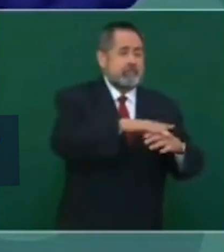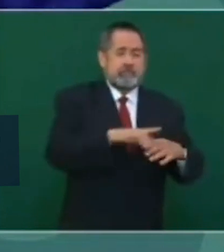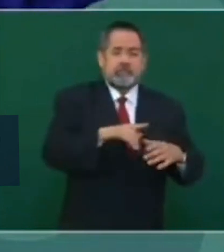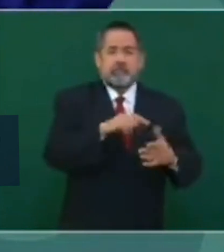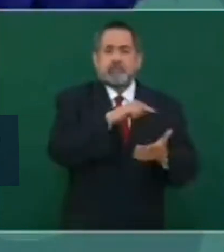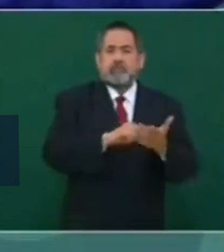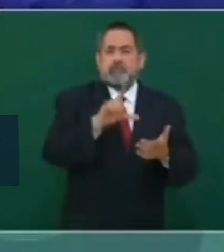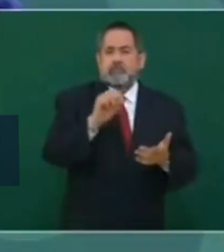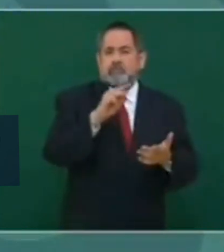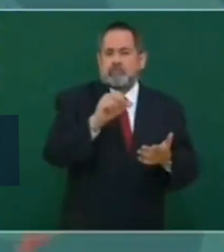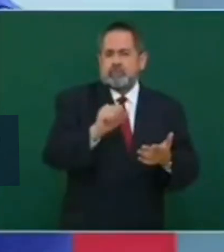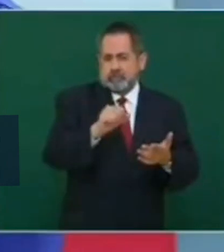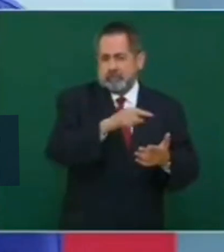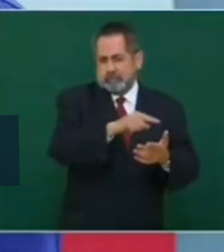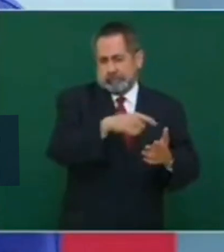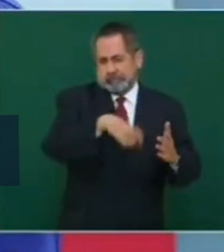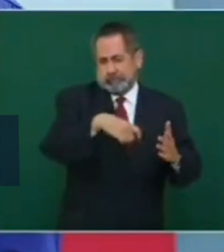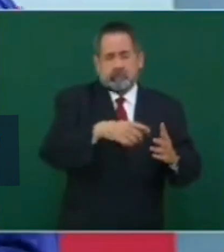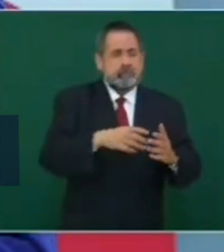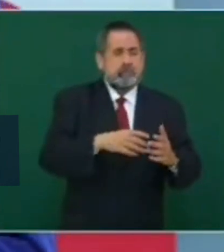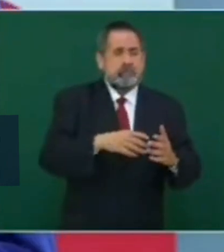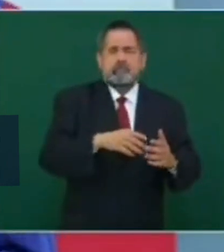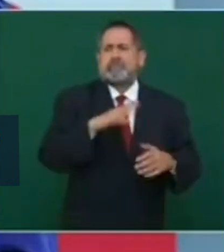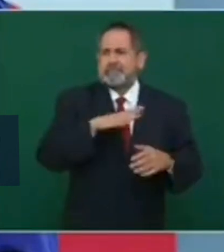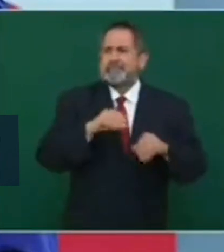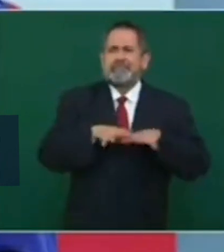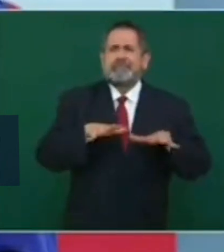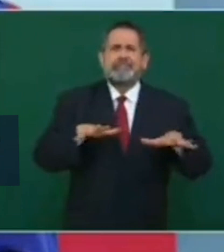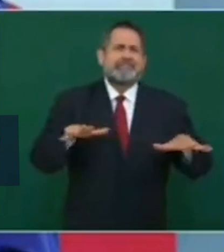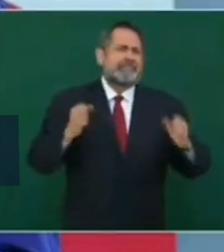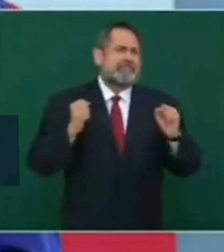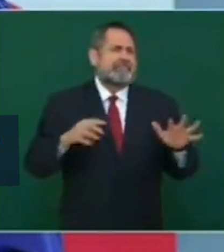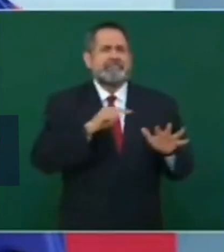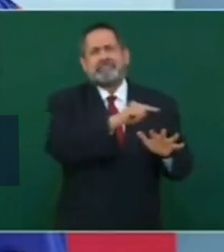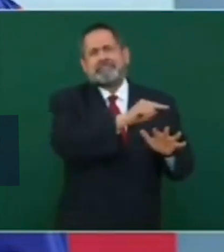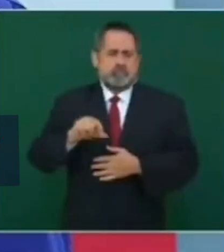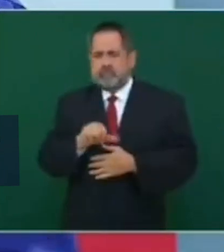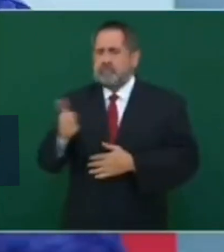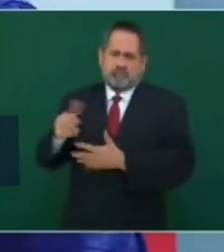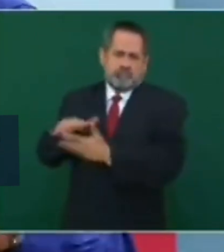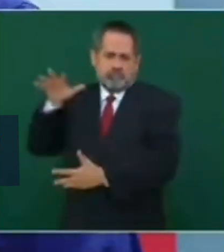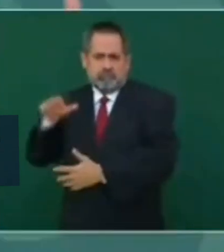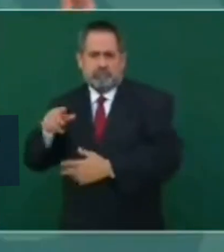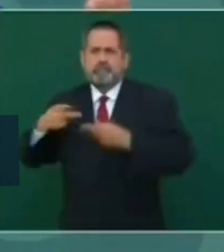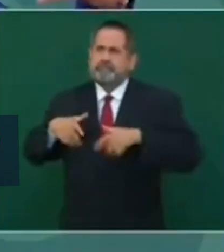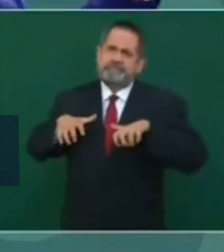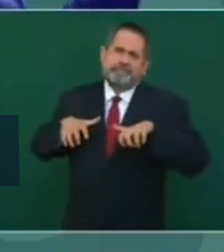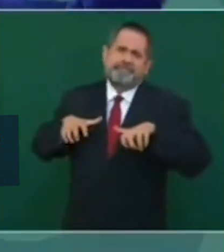y existe no son afortunadamente mayoría porque el